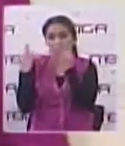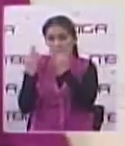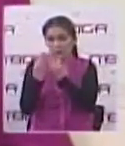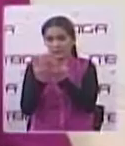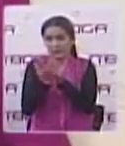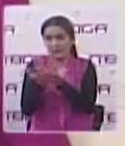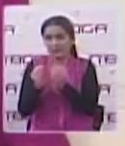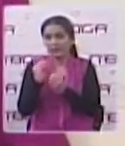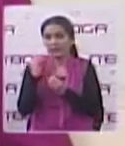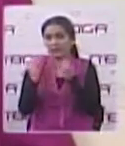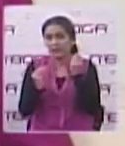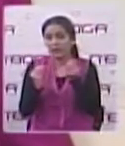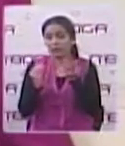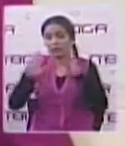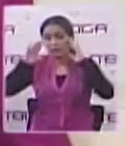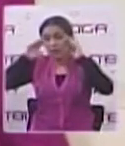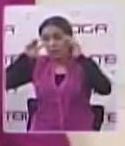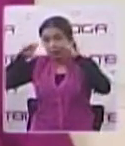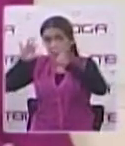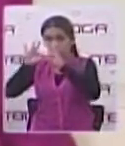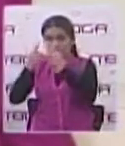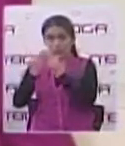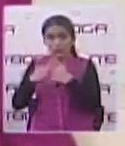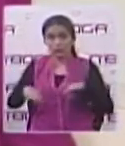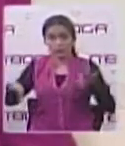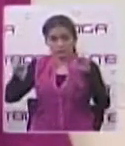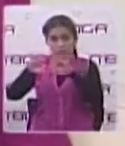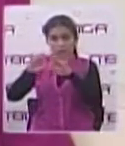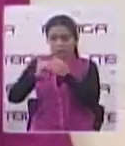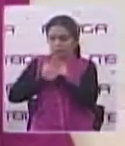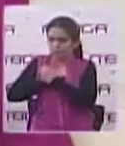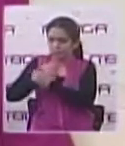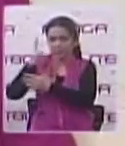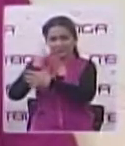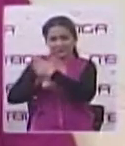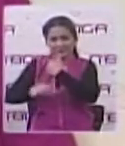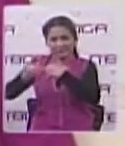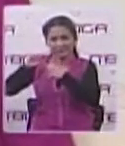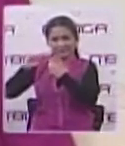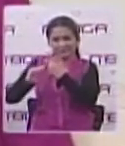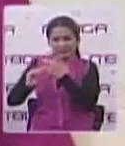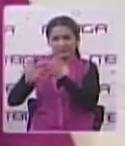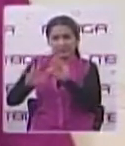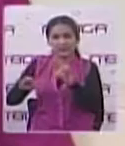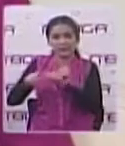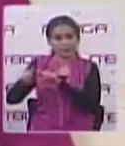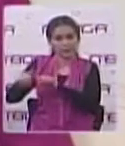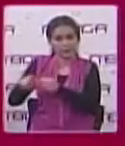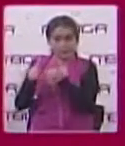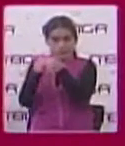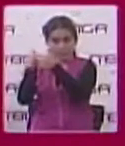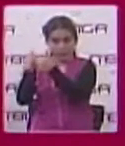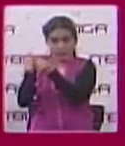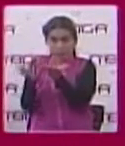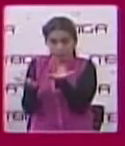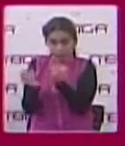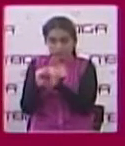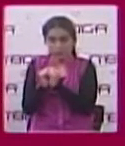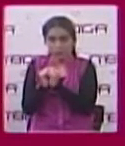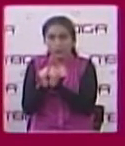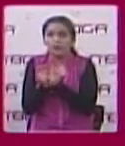perder ese balance frente a la familia, frente a los hijos, puede ser una capacidad, pero creo que desde la